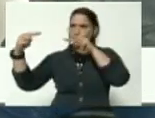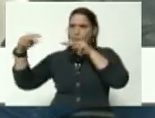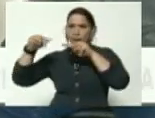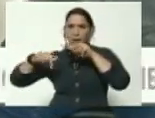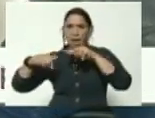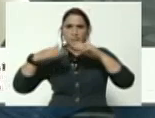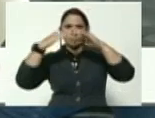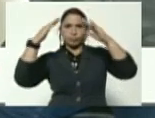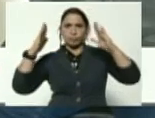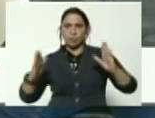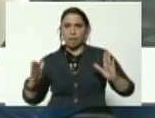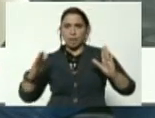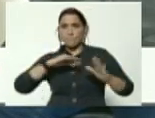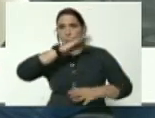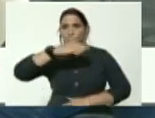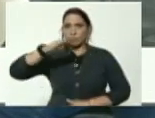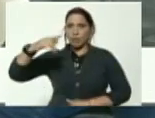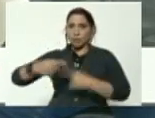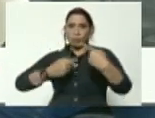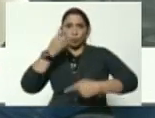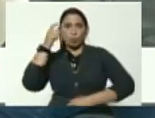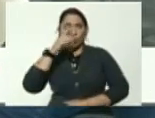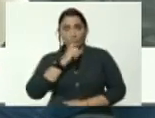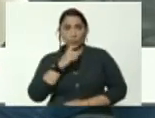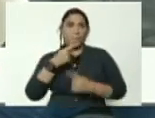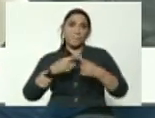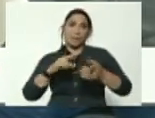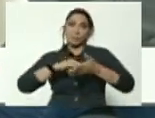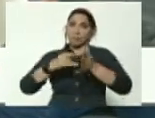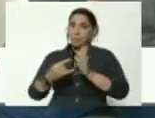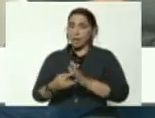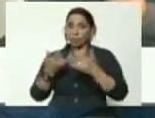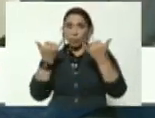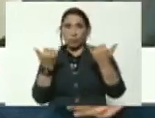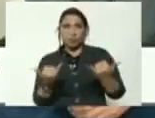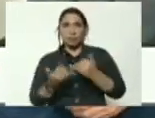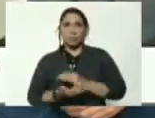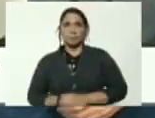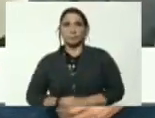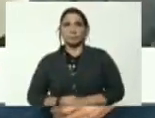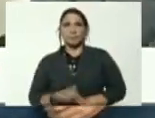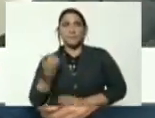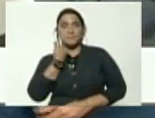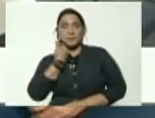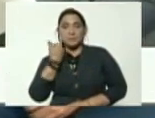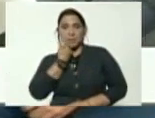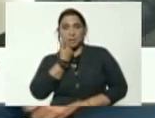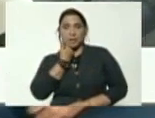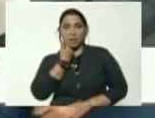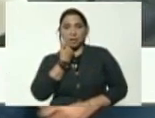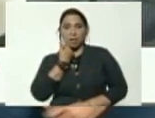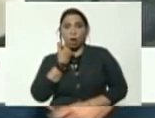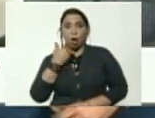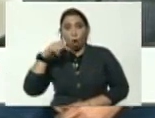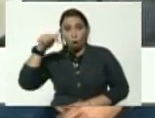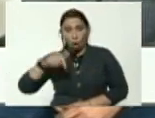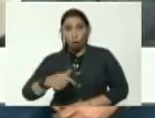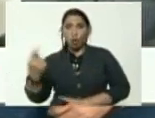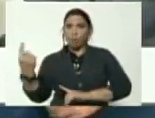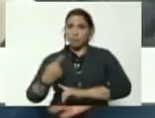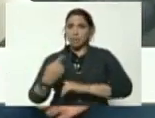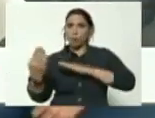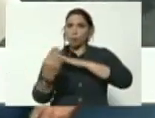montaña como cada año. Sin embargo, la situación actual, la situación de la pandemia, pues nos obliga a